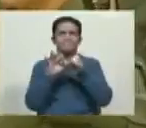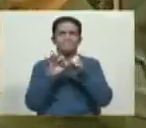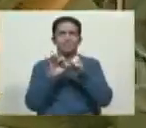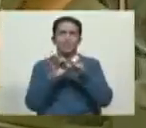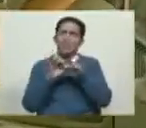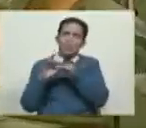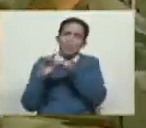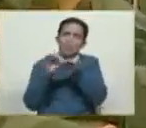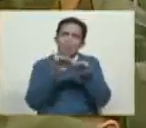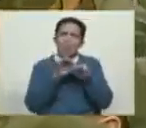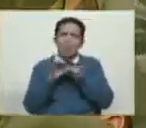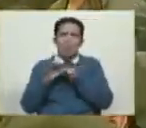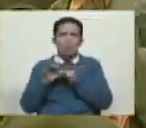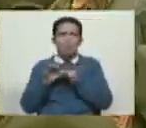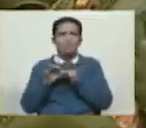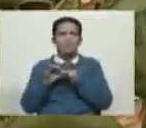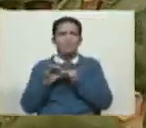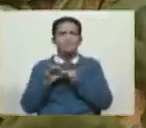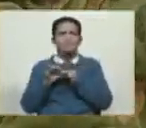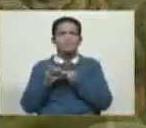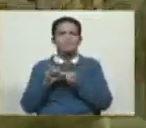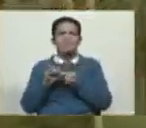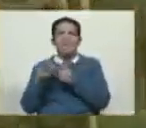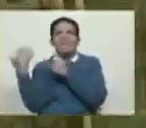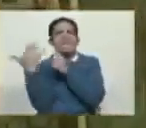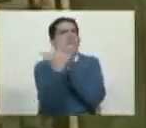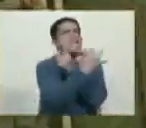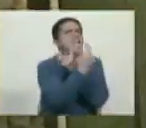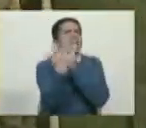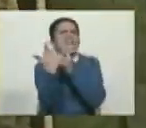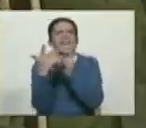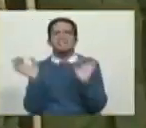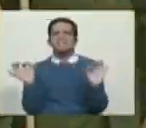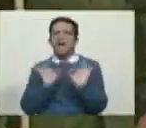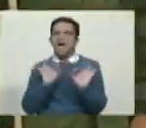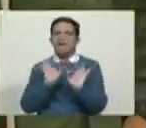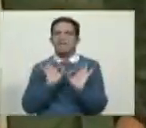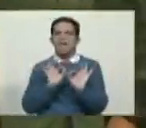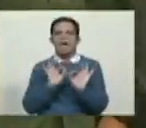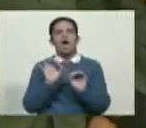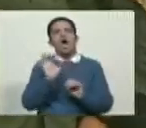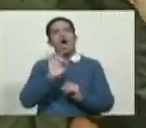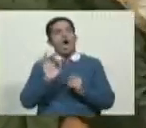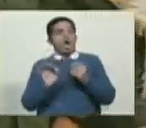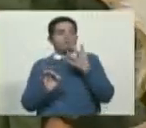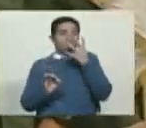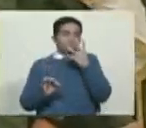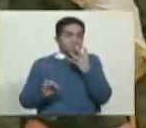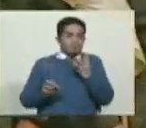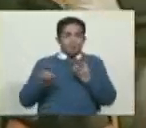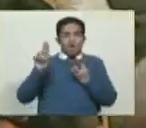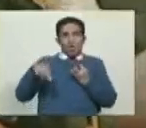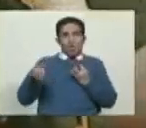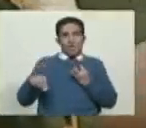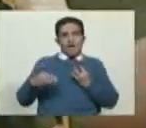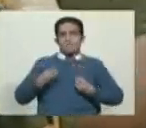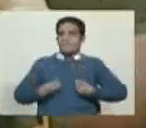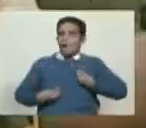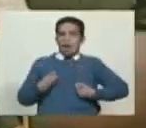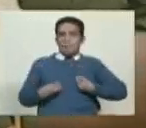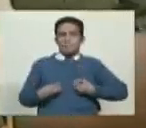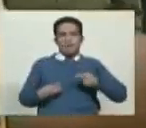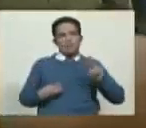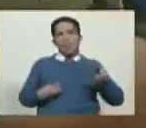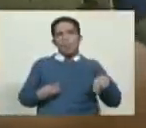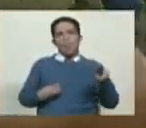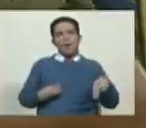monolítica, no dejarse confundir por los medios y no entristecerse nunca, ni preocuparse por